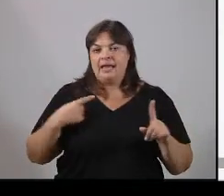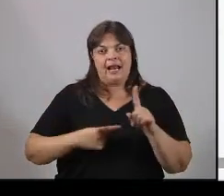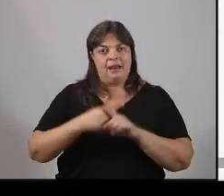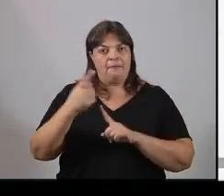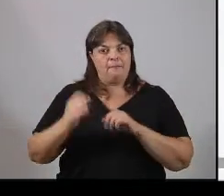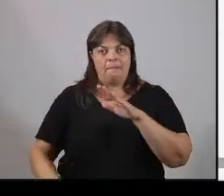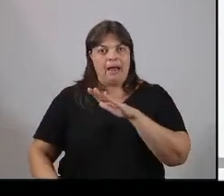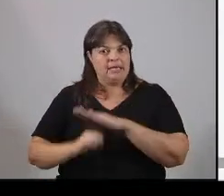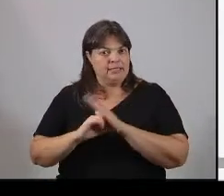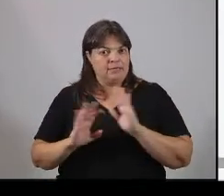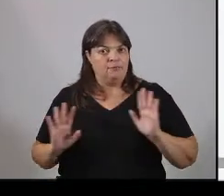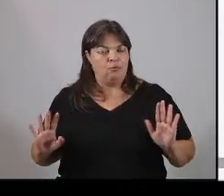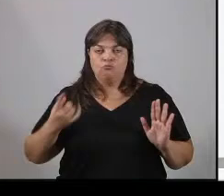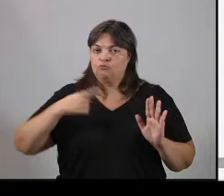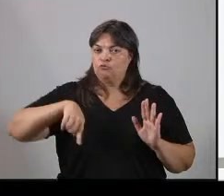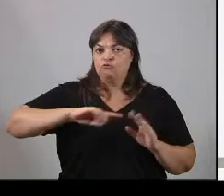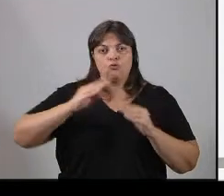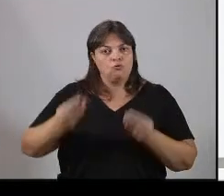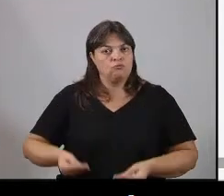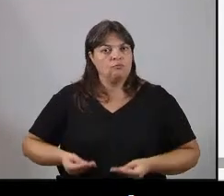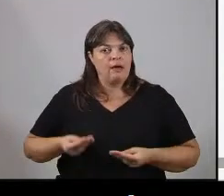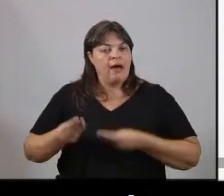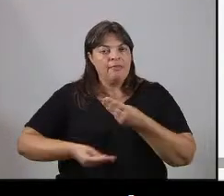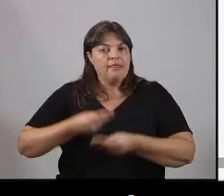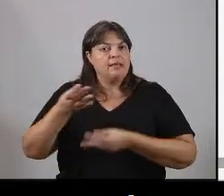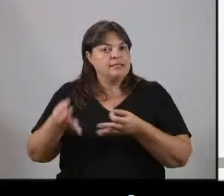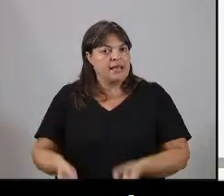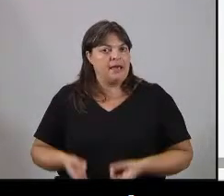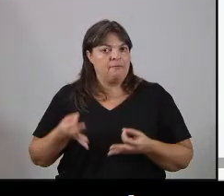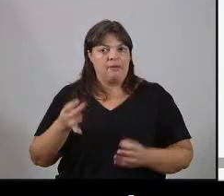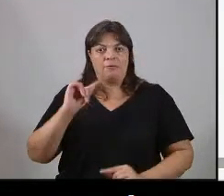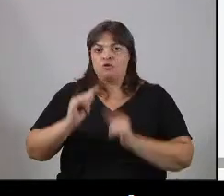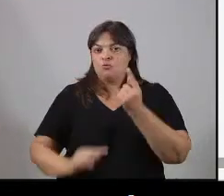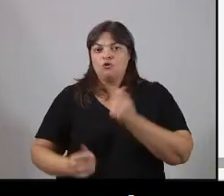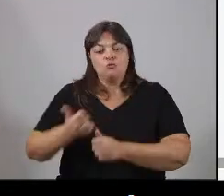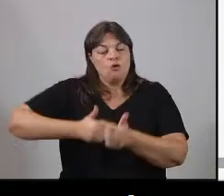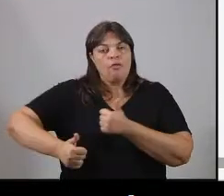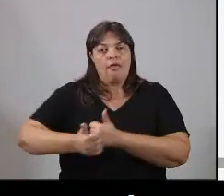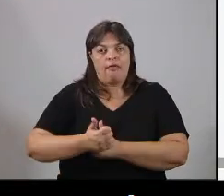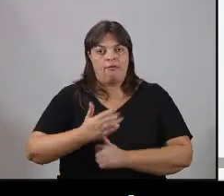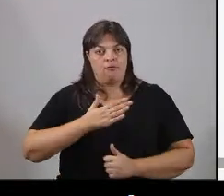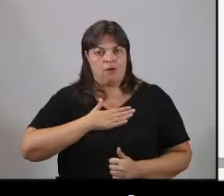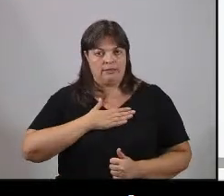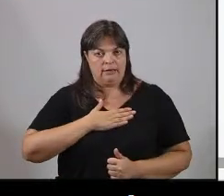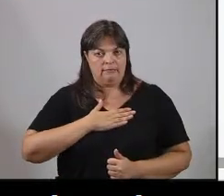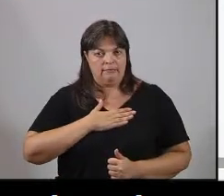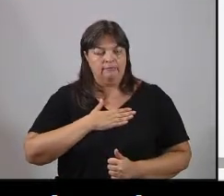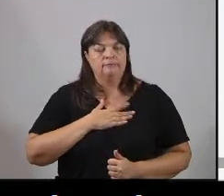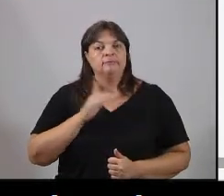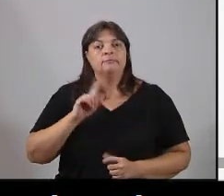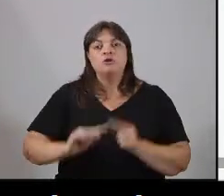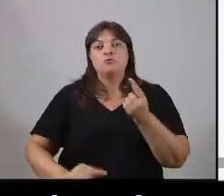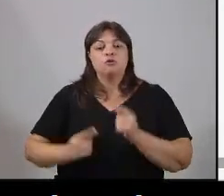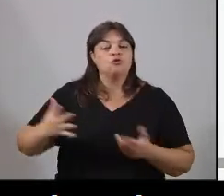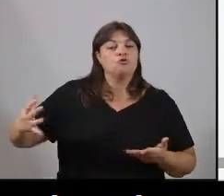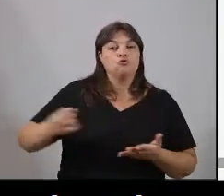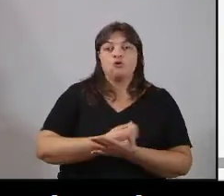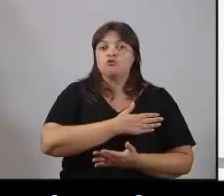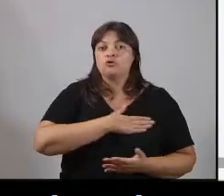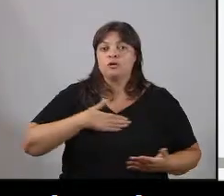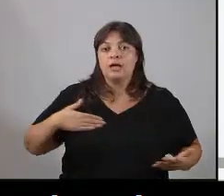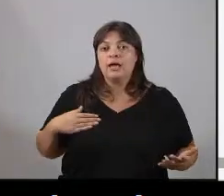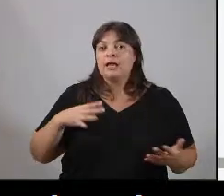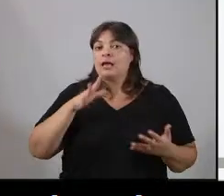máximo, y es lo que hacemos siempre. El presupuesto es nuestra prioridad. El presupuesto es lo que todos queremos para